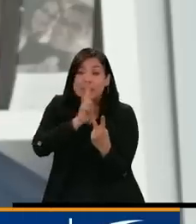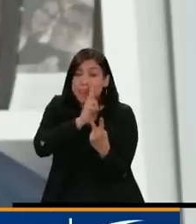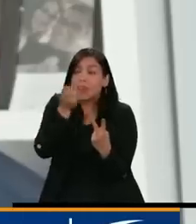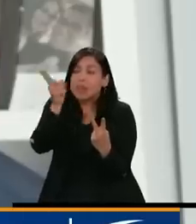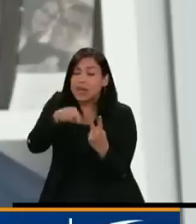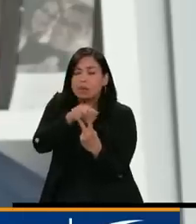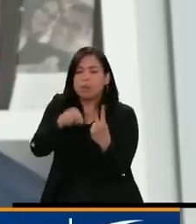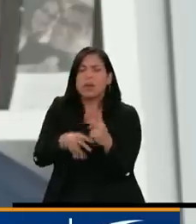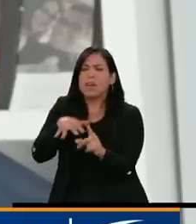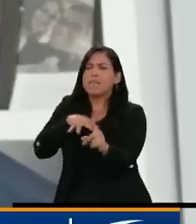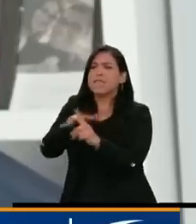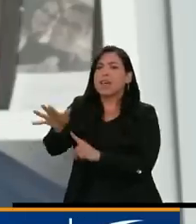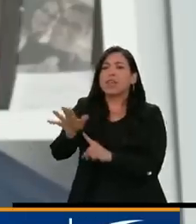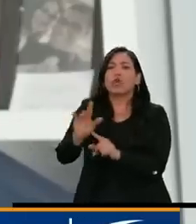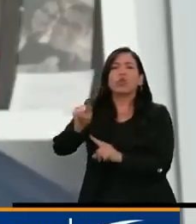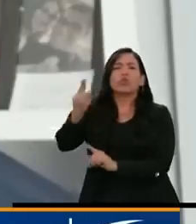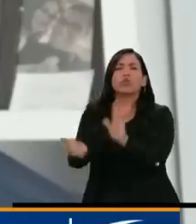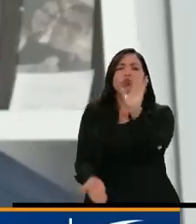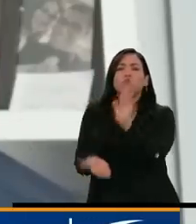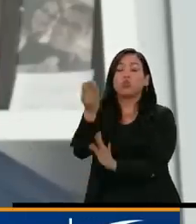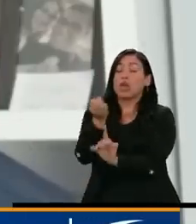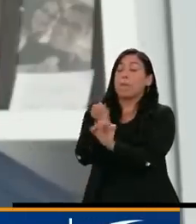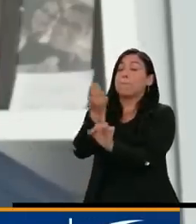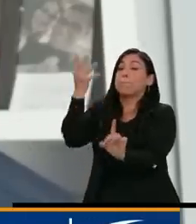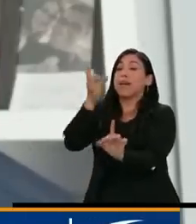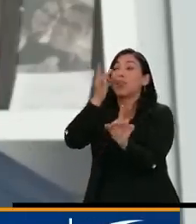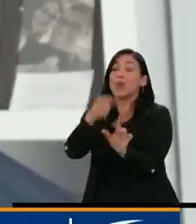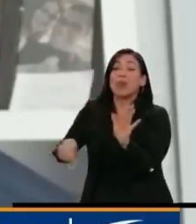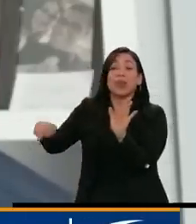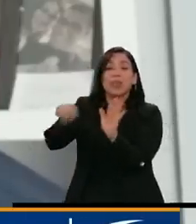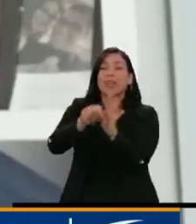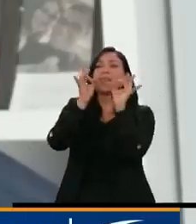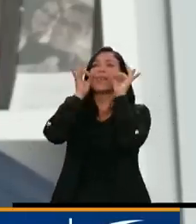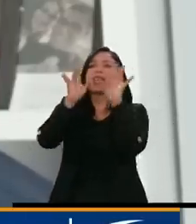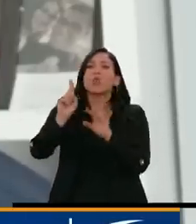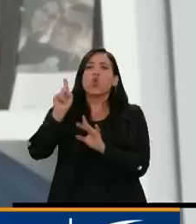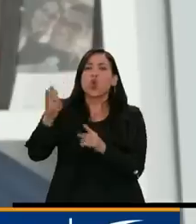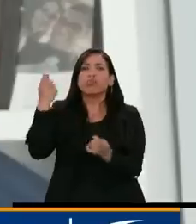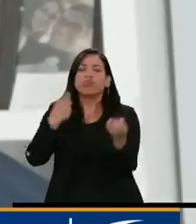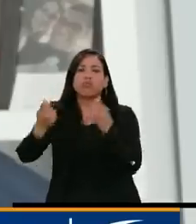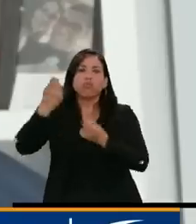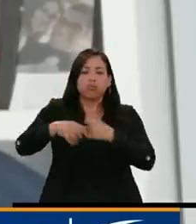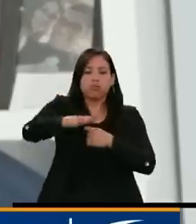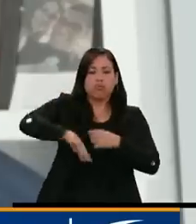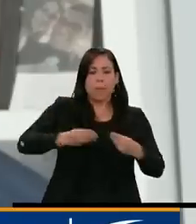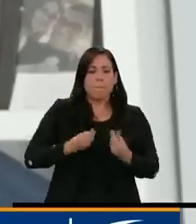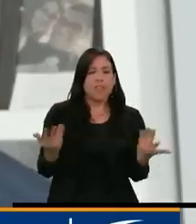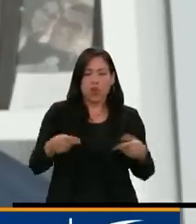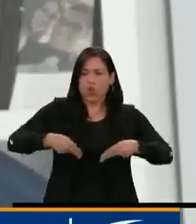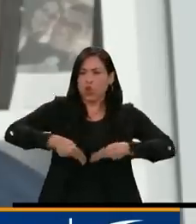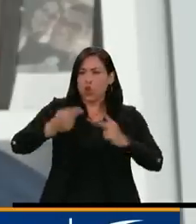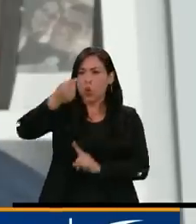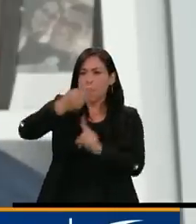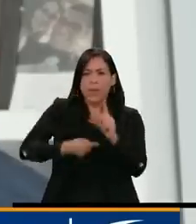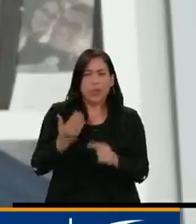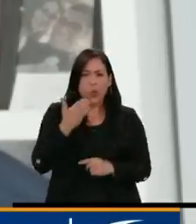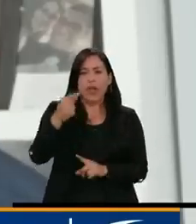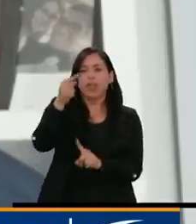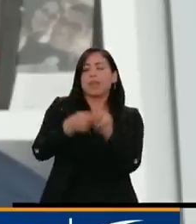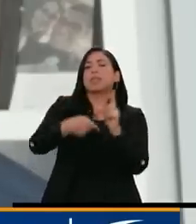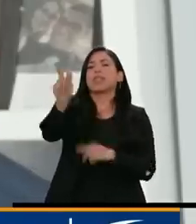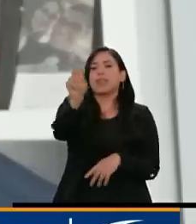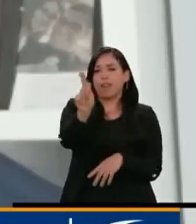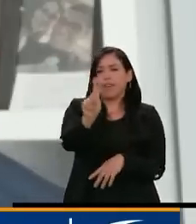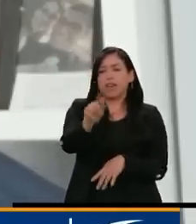restaurantes, constituyen el impacto más negativo que hayan tenido los tunjanos durante el mes de